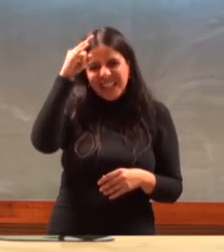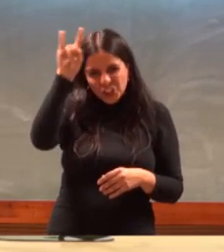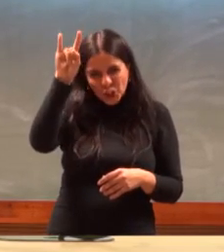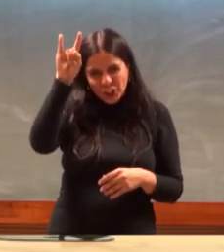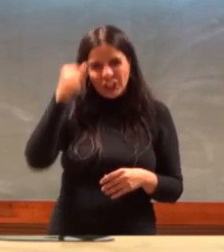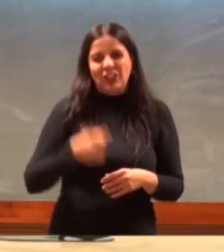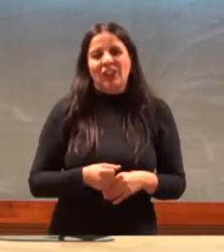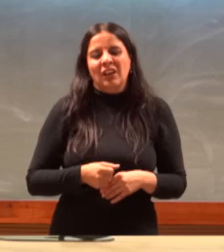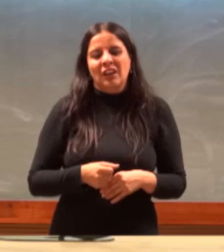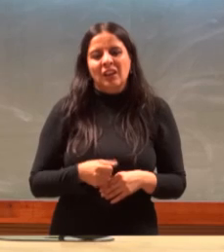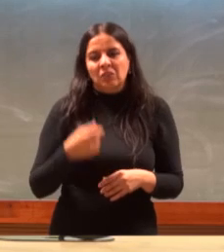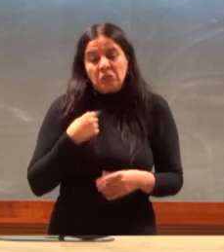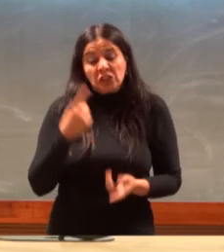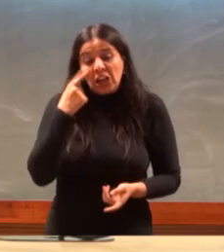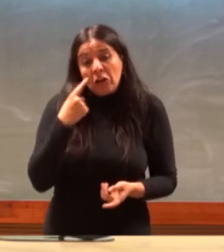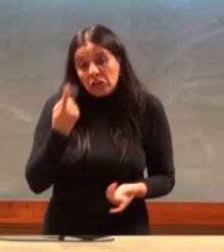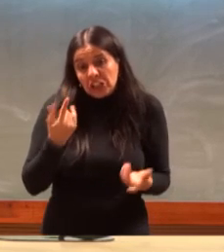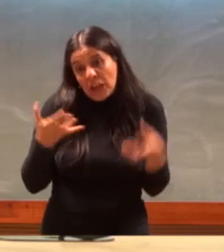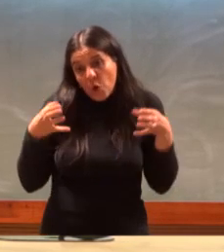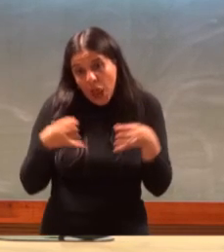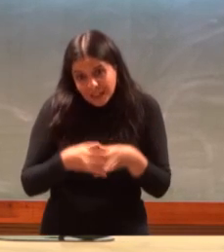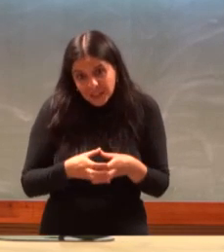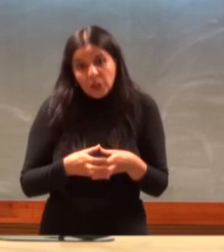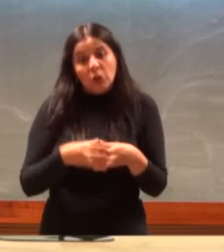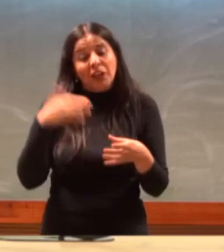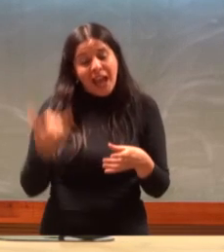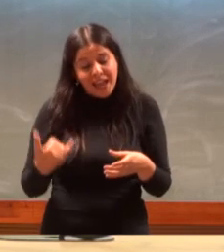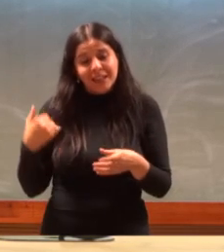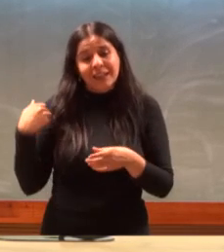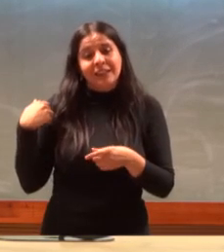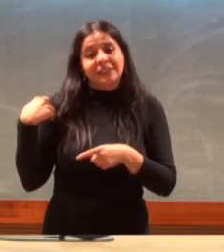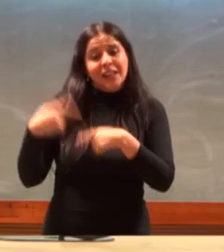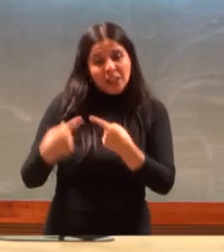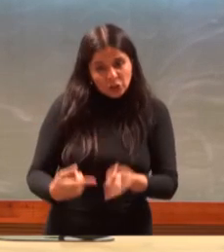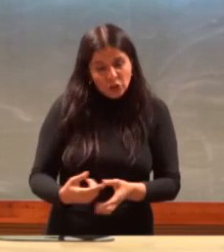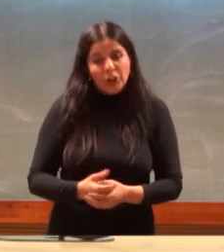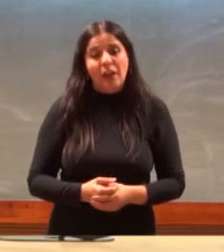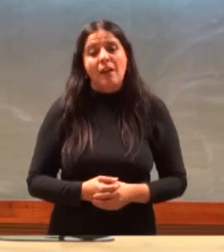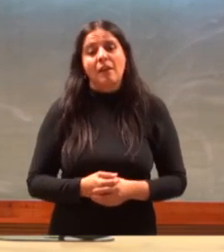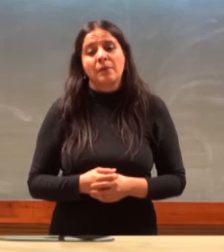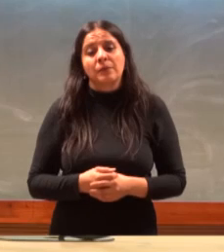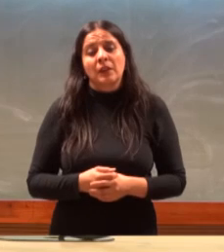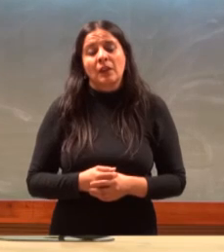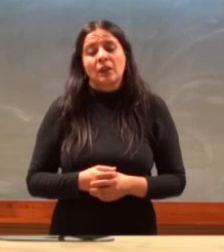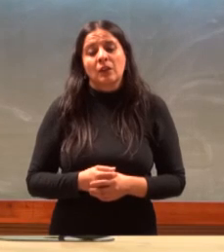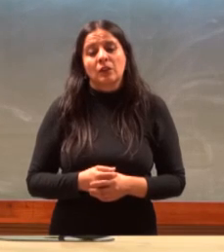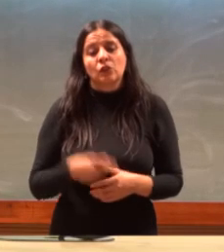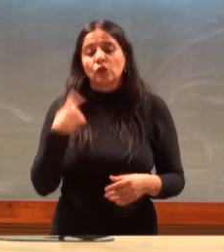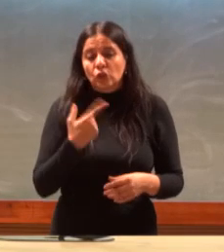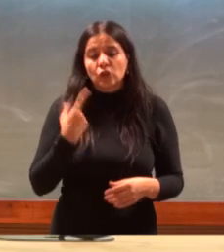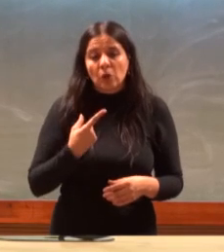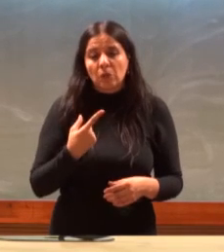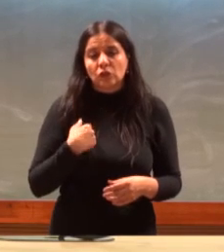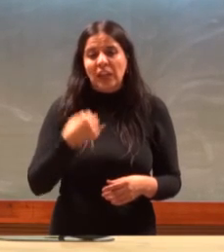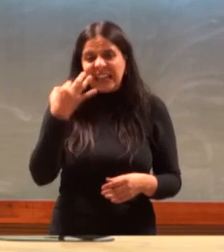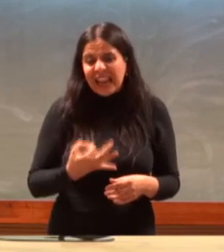de un colectivo que tiene su trayectoria que es dentro de de esta de dentro de la facultad con inserción y que en realidad somos otros